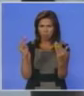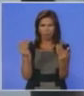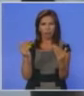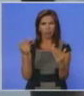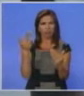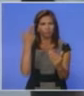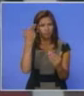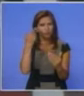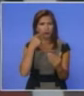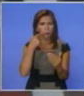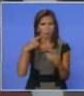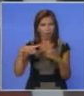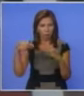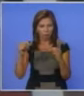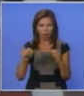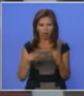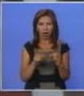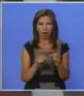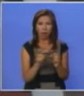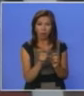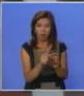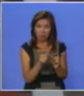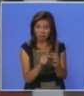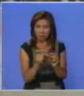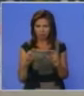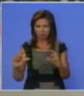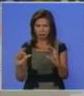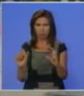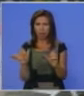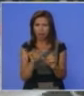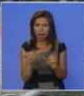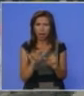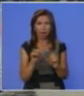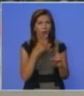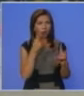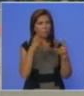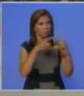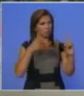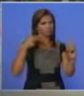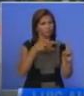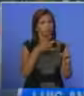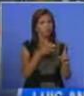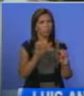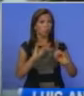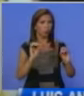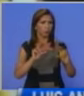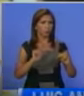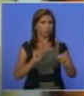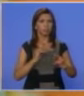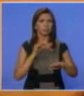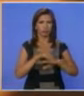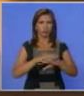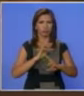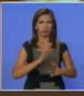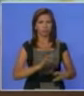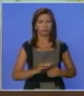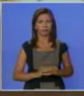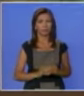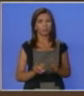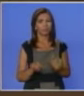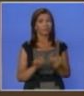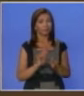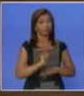armas encontradas a la banda de la vaca son las mismas que se utilizaron para asesinar al ciudadano japonés. El fiscal reveló que en el